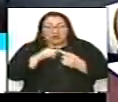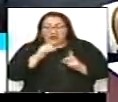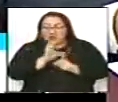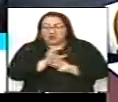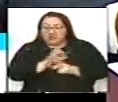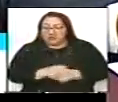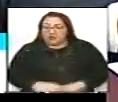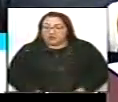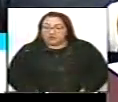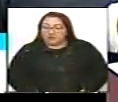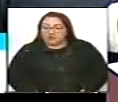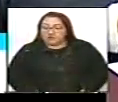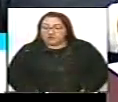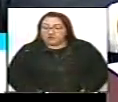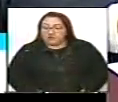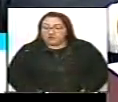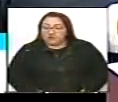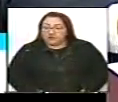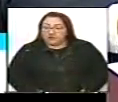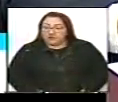instigador. Entonces,